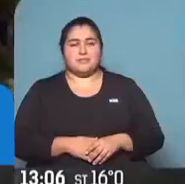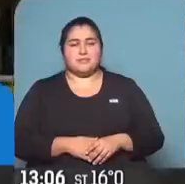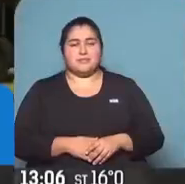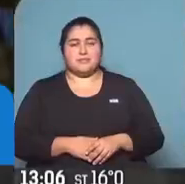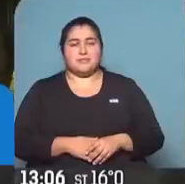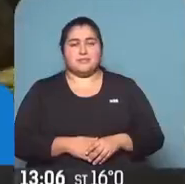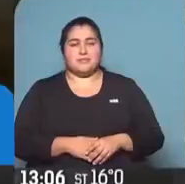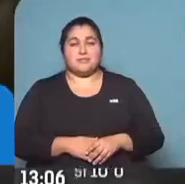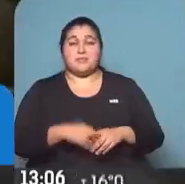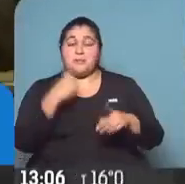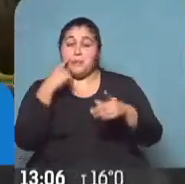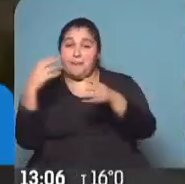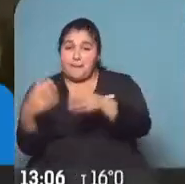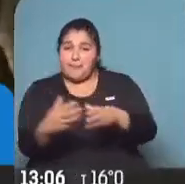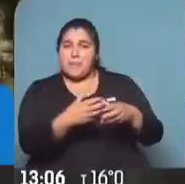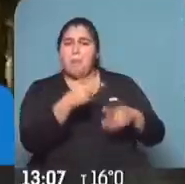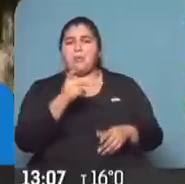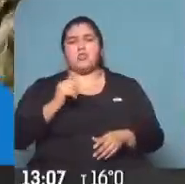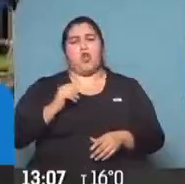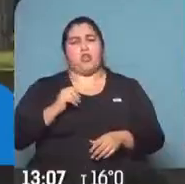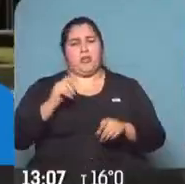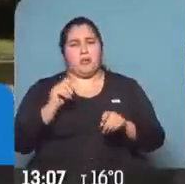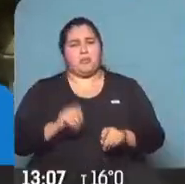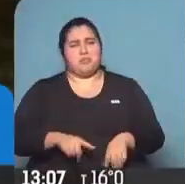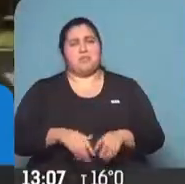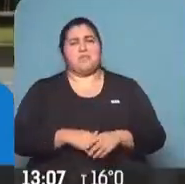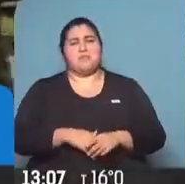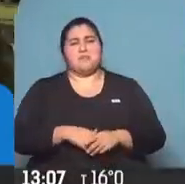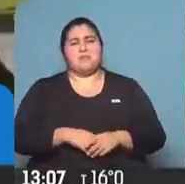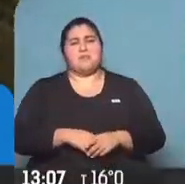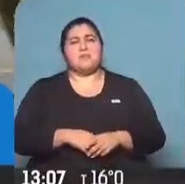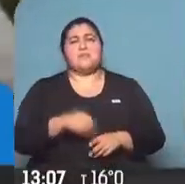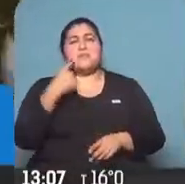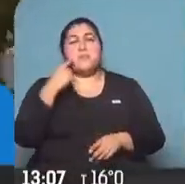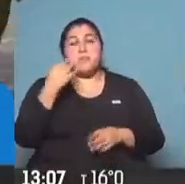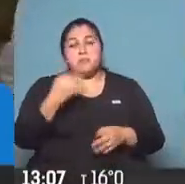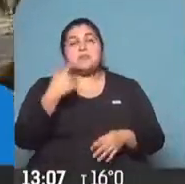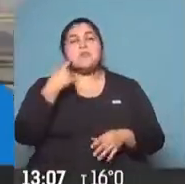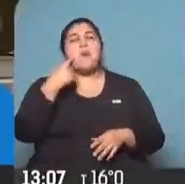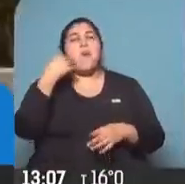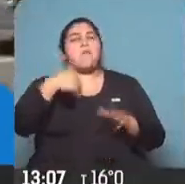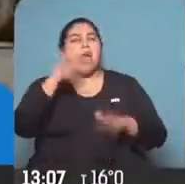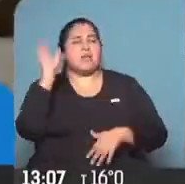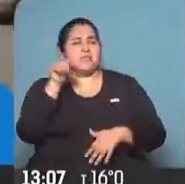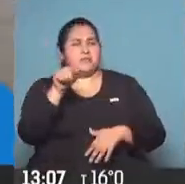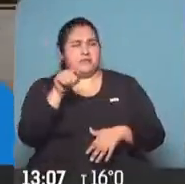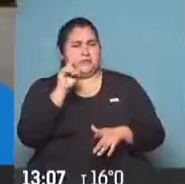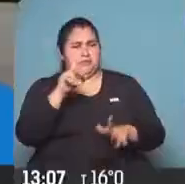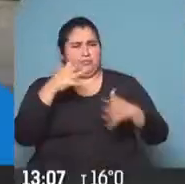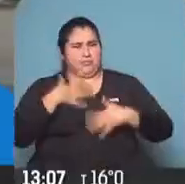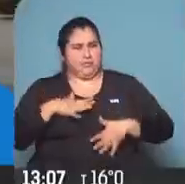vemos aproximarse a nuestros soldados y asalto ha venido del ejército argentino con sus inconfundibles